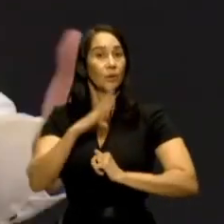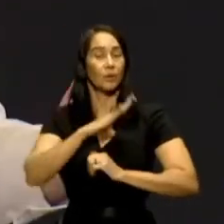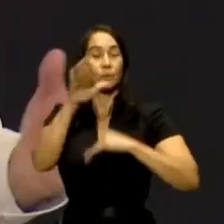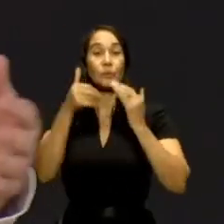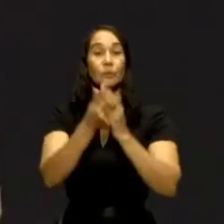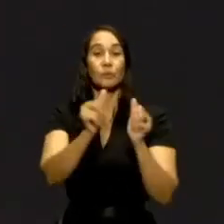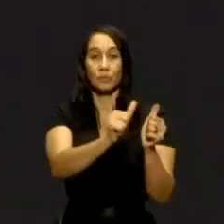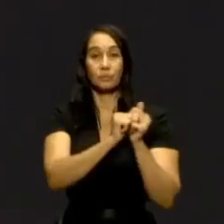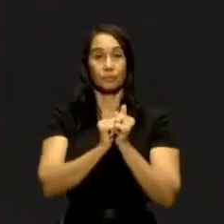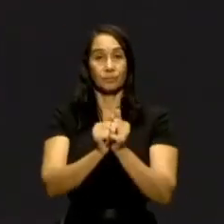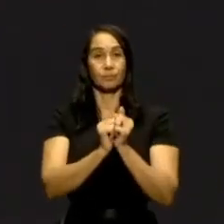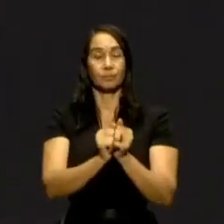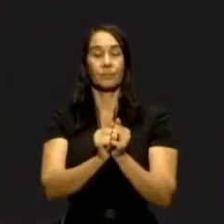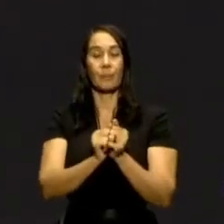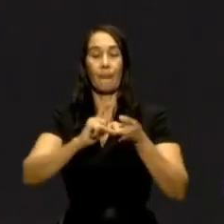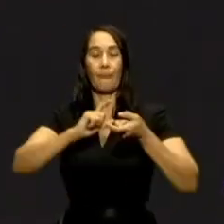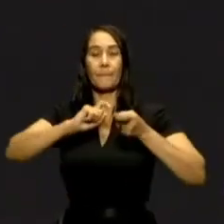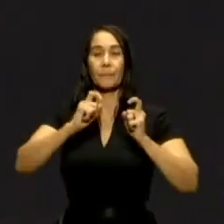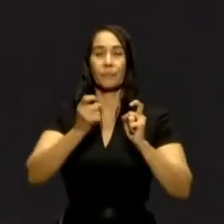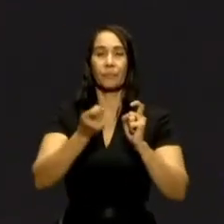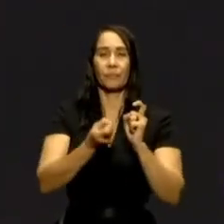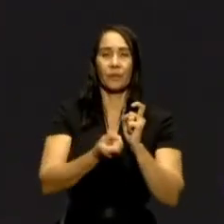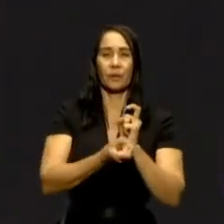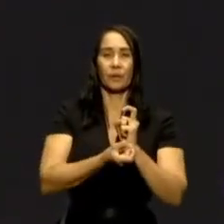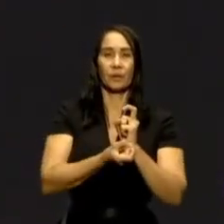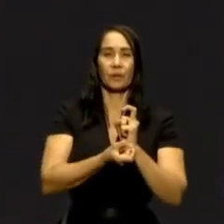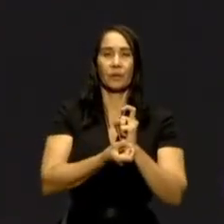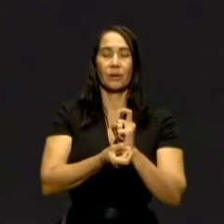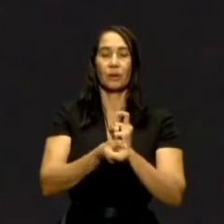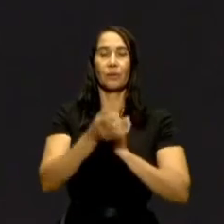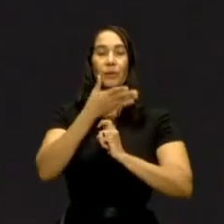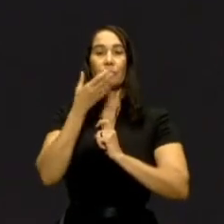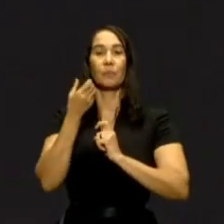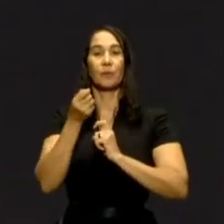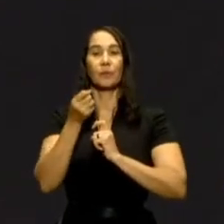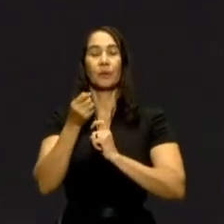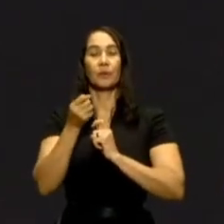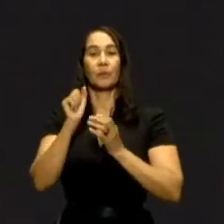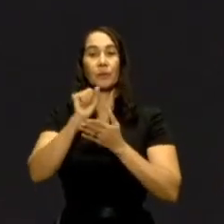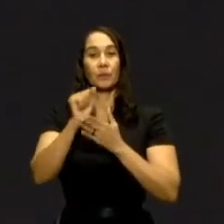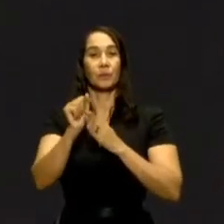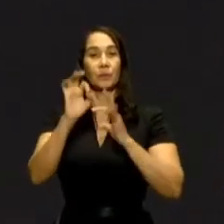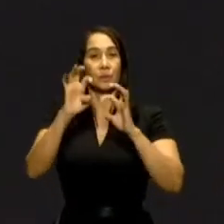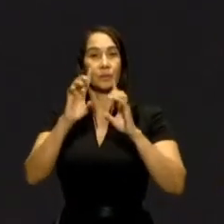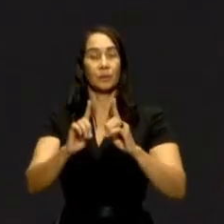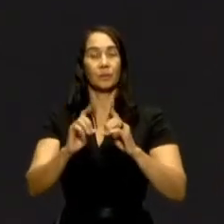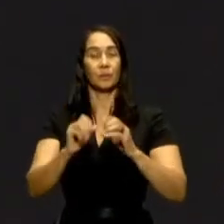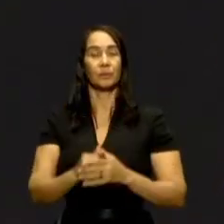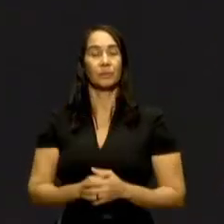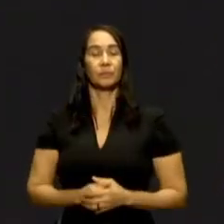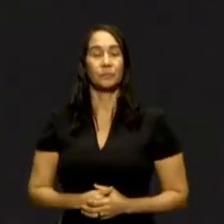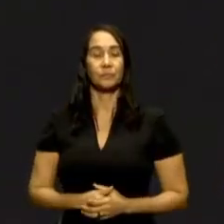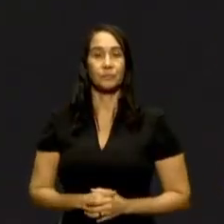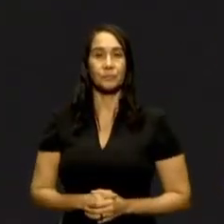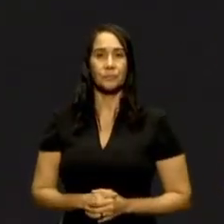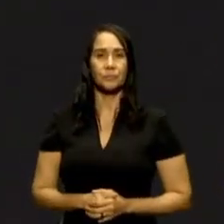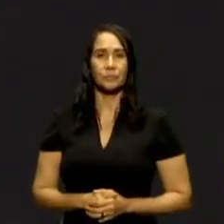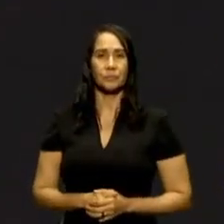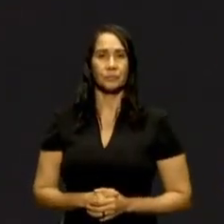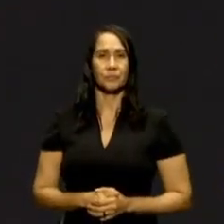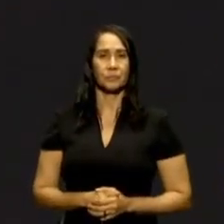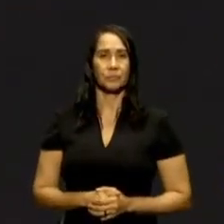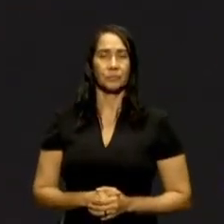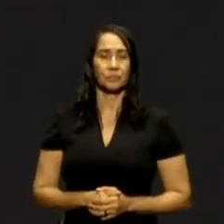todos juntos, en la transformación y mejoría de nuestro sistema educativo. En este